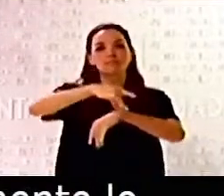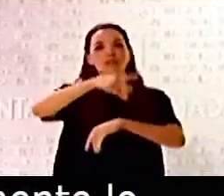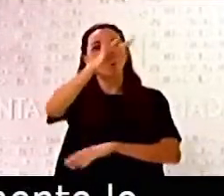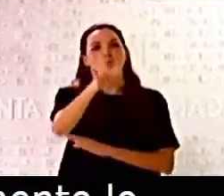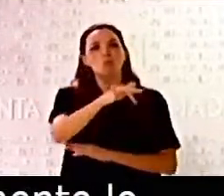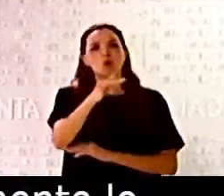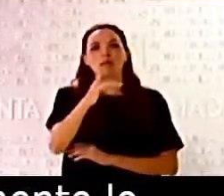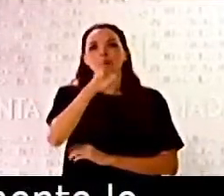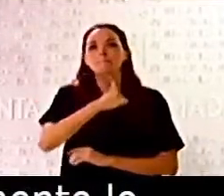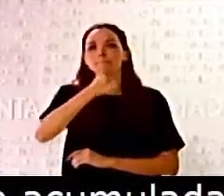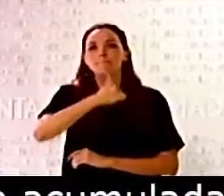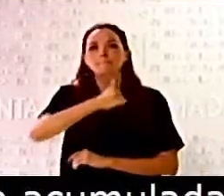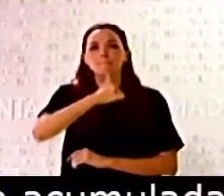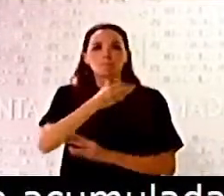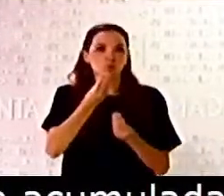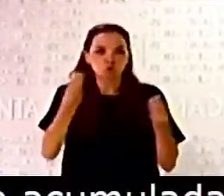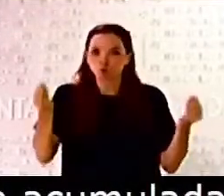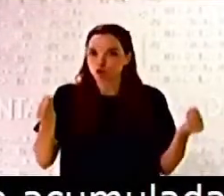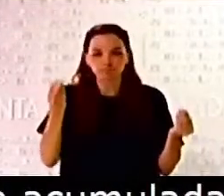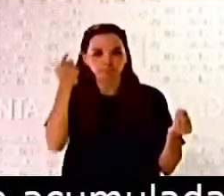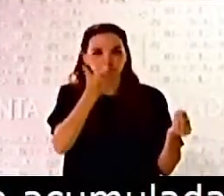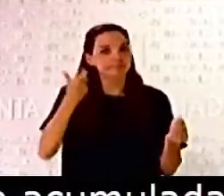tiempo